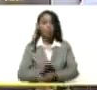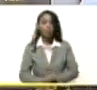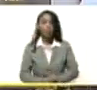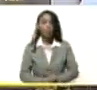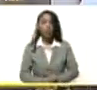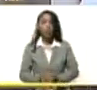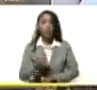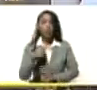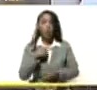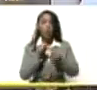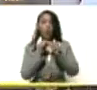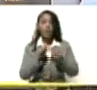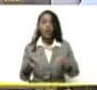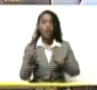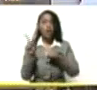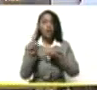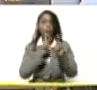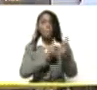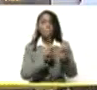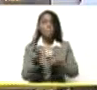Yo fijo ese plan